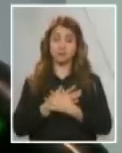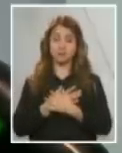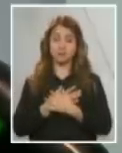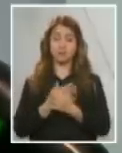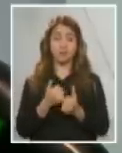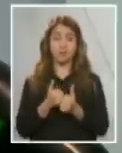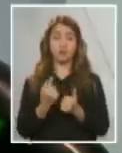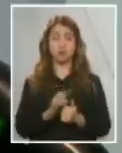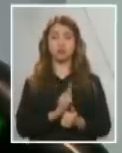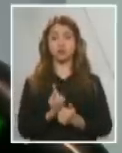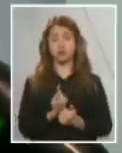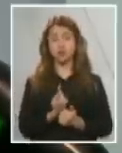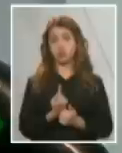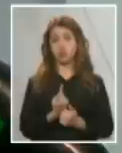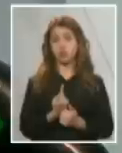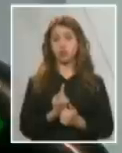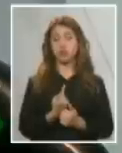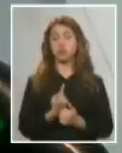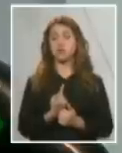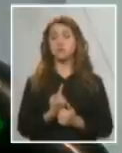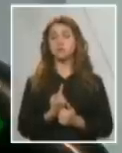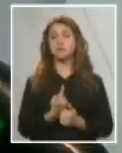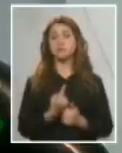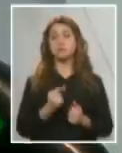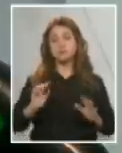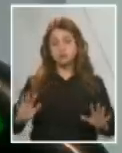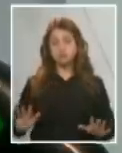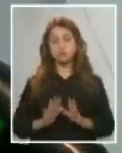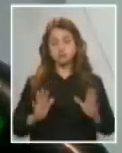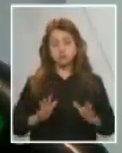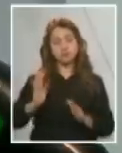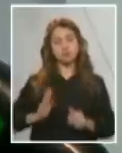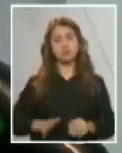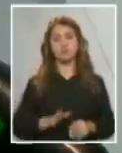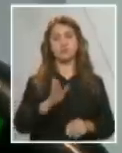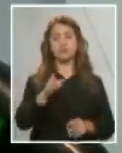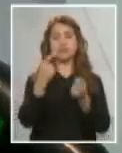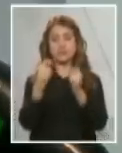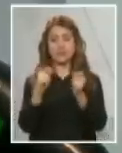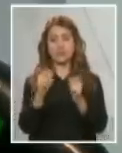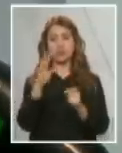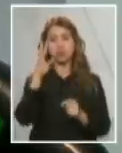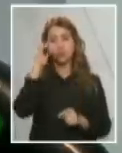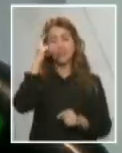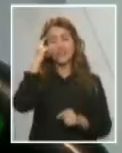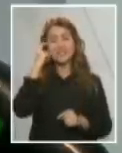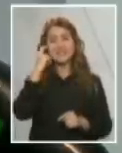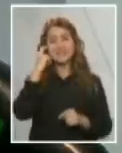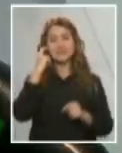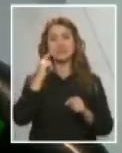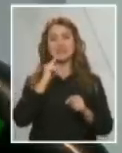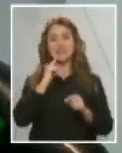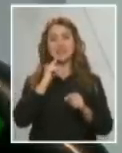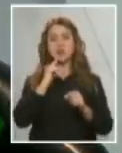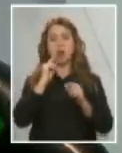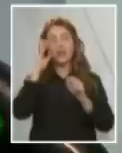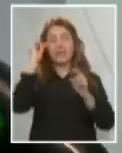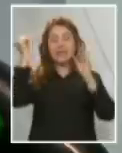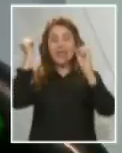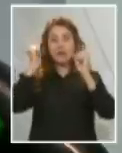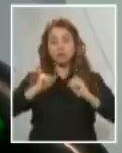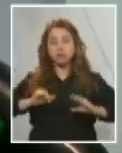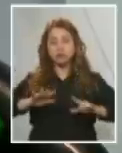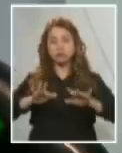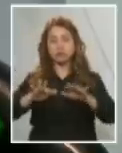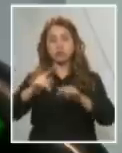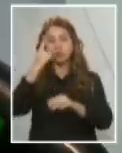Bueno, nosotros... incansablemente vamos a seguir tratando de crear cultura y de